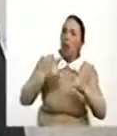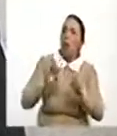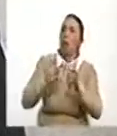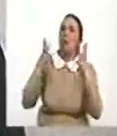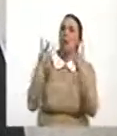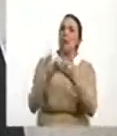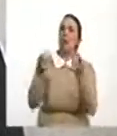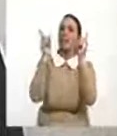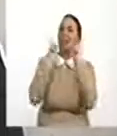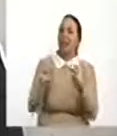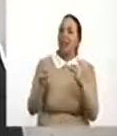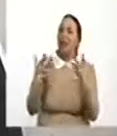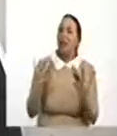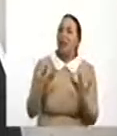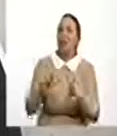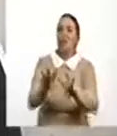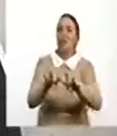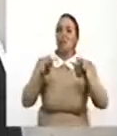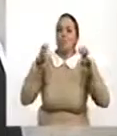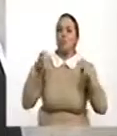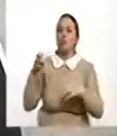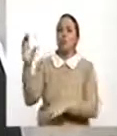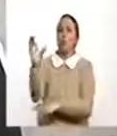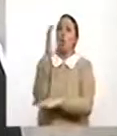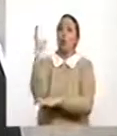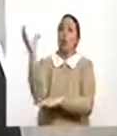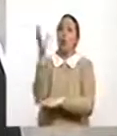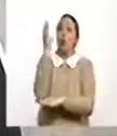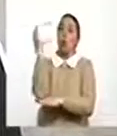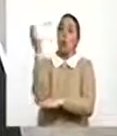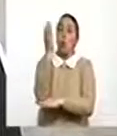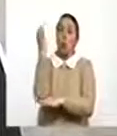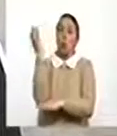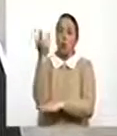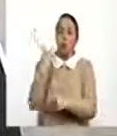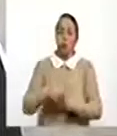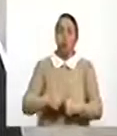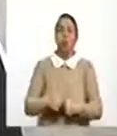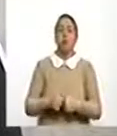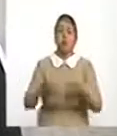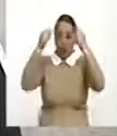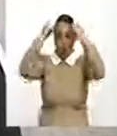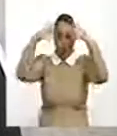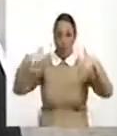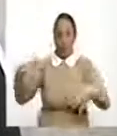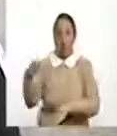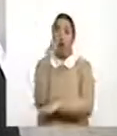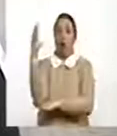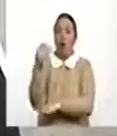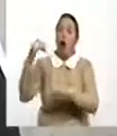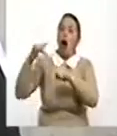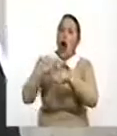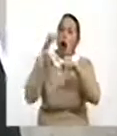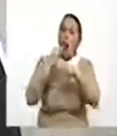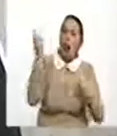Congreso donde se diga que el Estado colombiano ha sido auspiciador de los paramilitares. Ese proyecto...